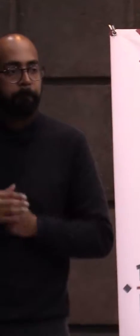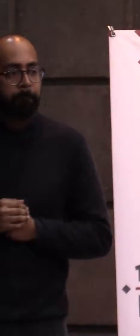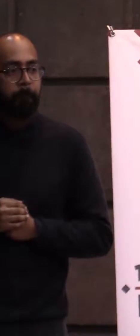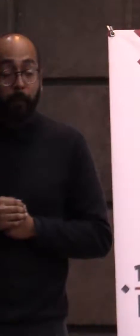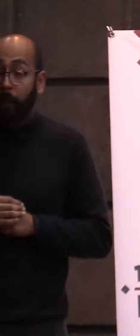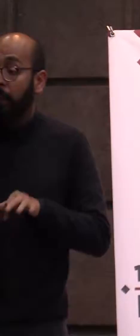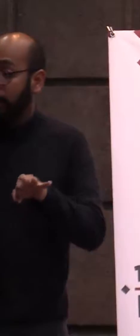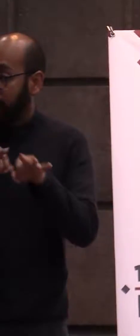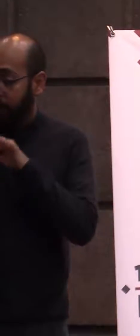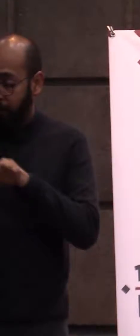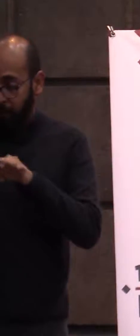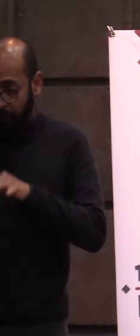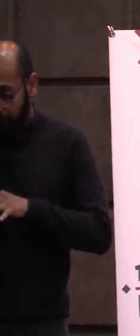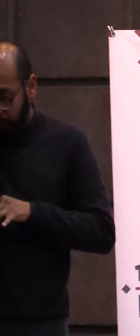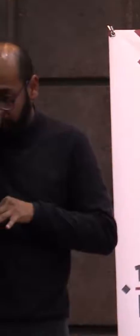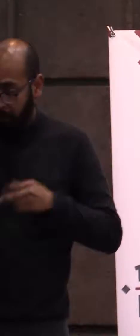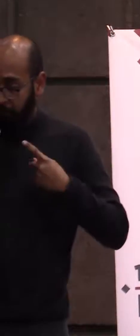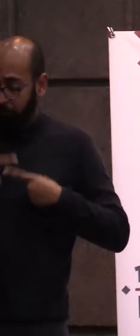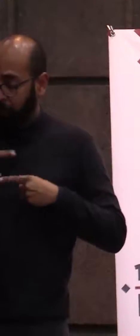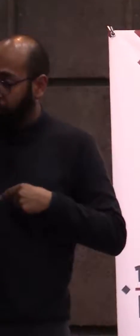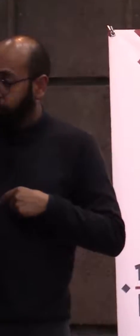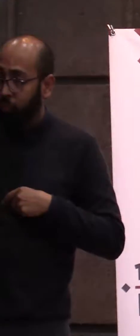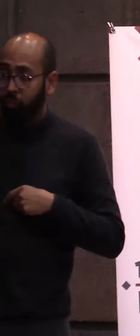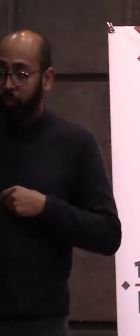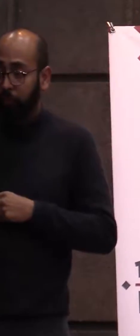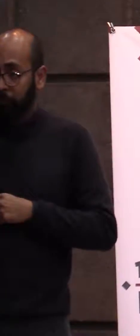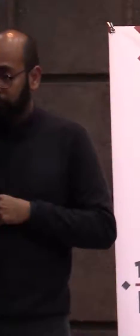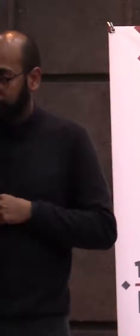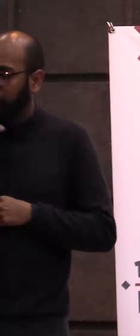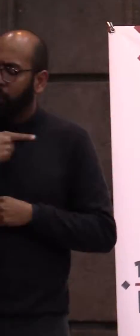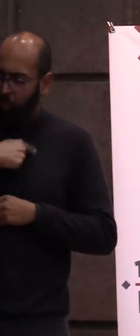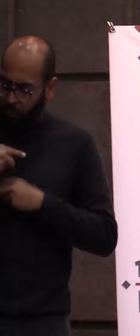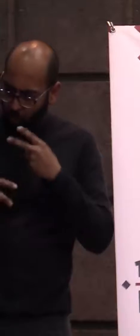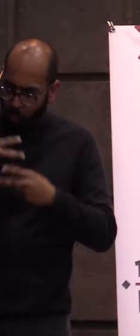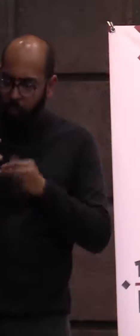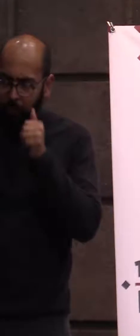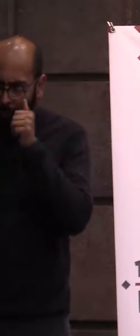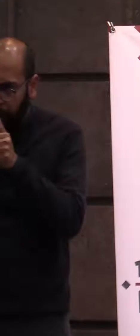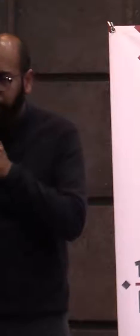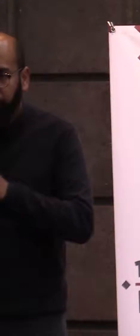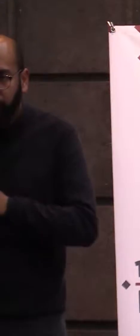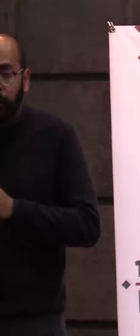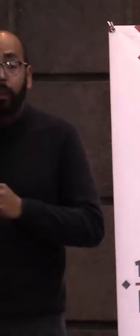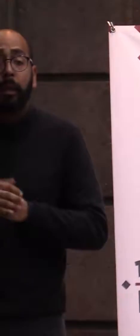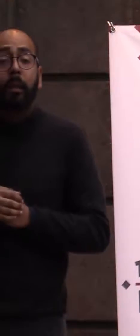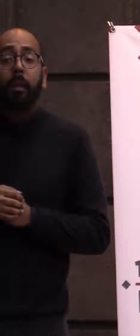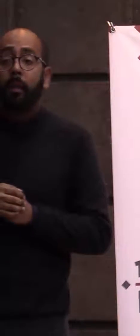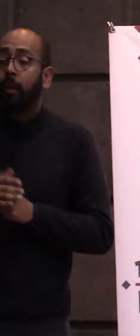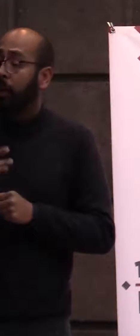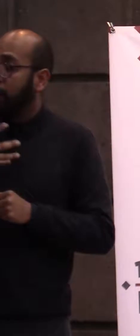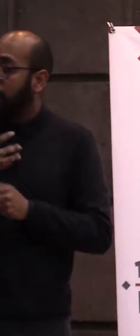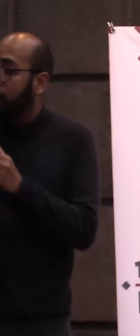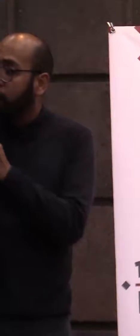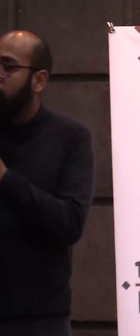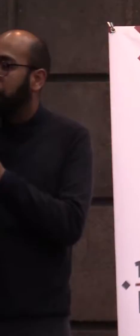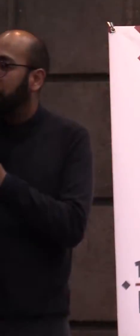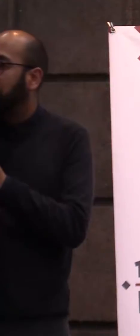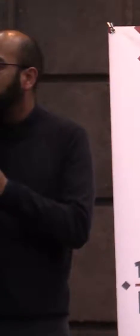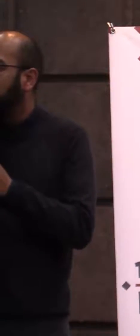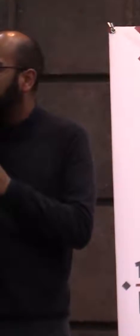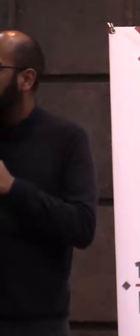Trabajamos para atender las exigencias ciudadanas. Por ello, legislamos para terminar con los moches y